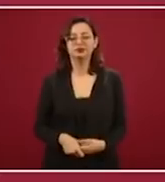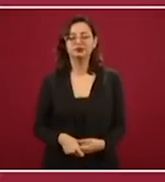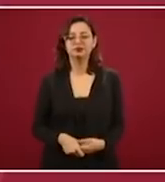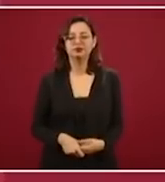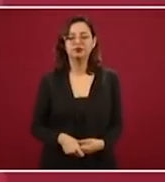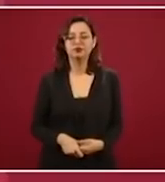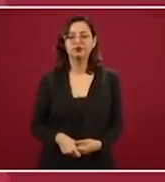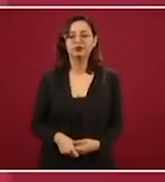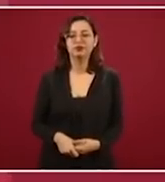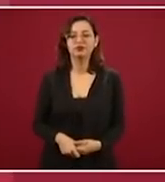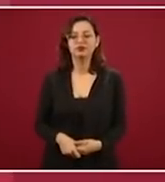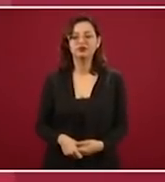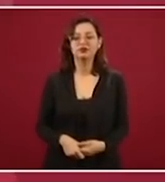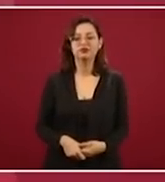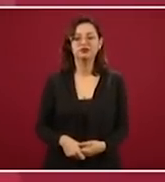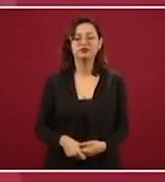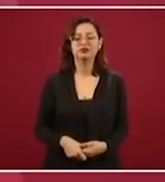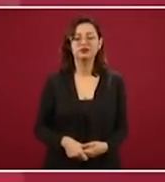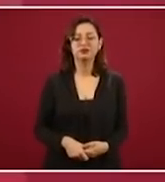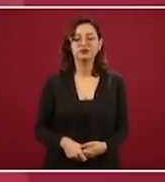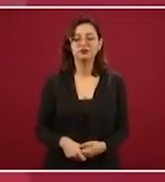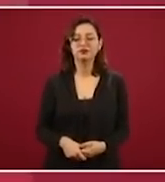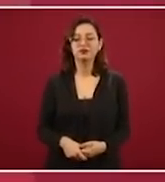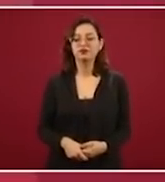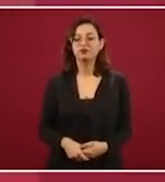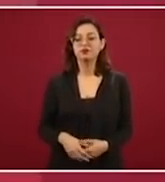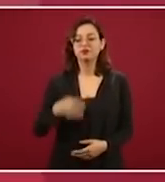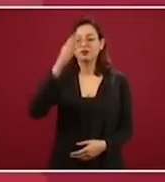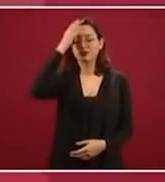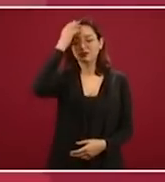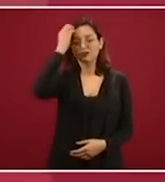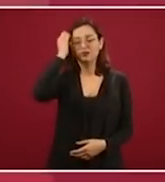O sea, tampoco ponernos